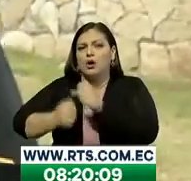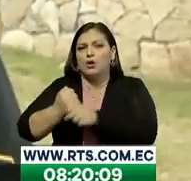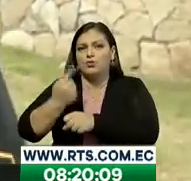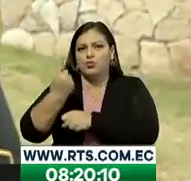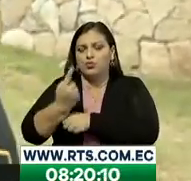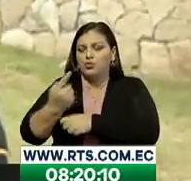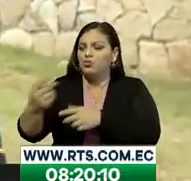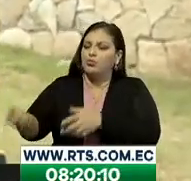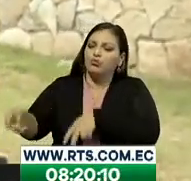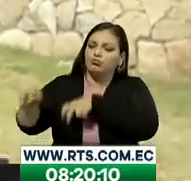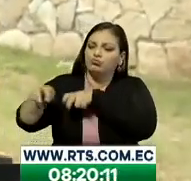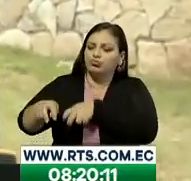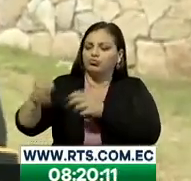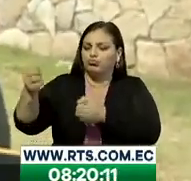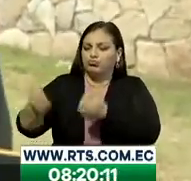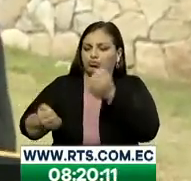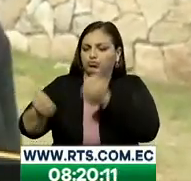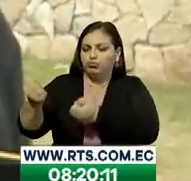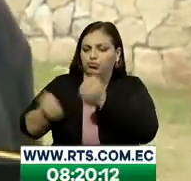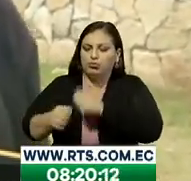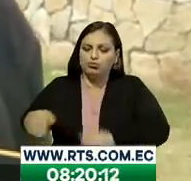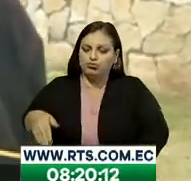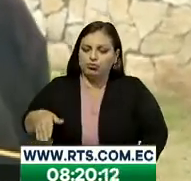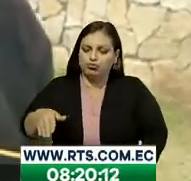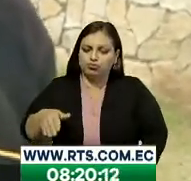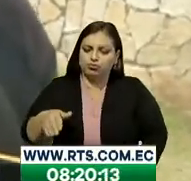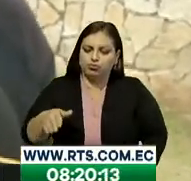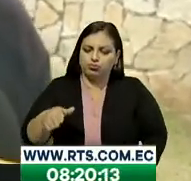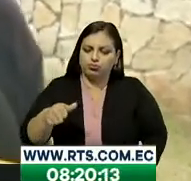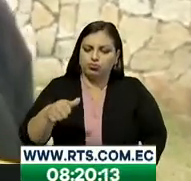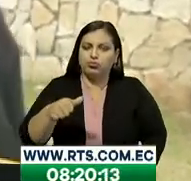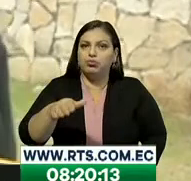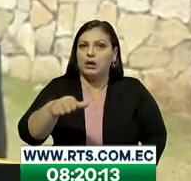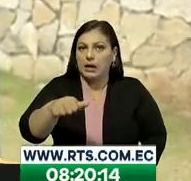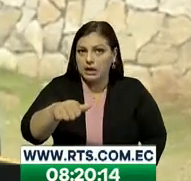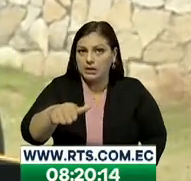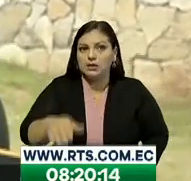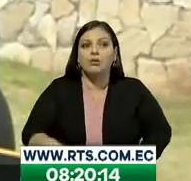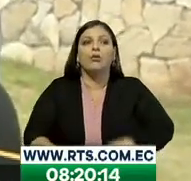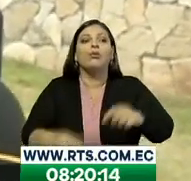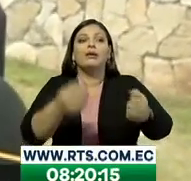carril para meterse en contravía a lo que es Terra Nostra y producto de eso impacta al otro vehículo.